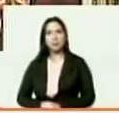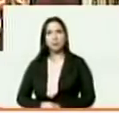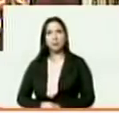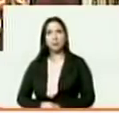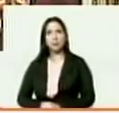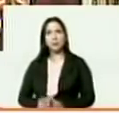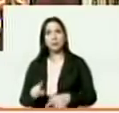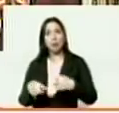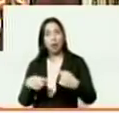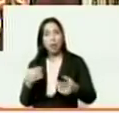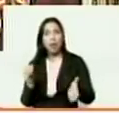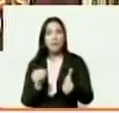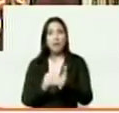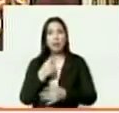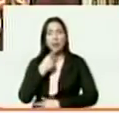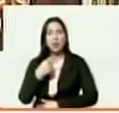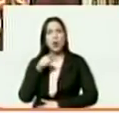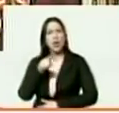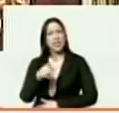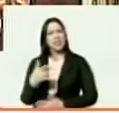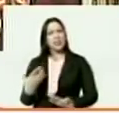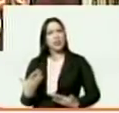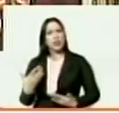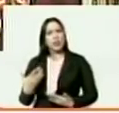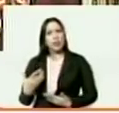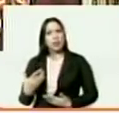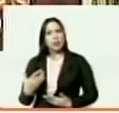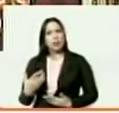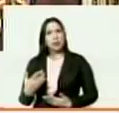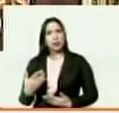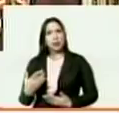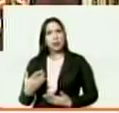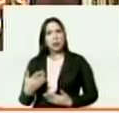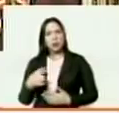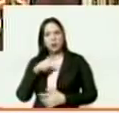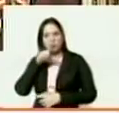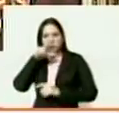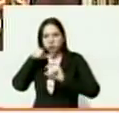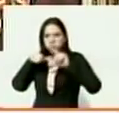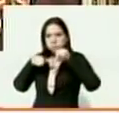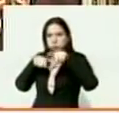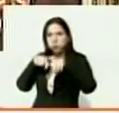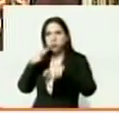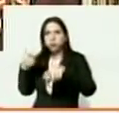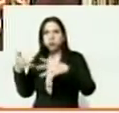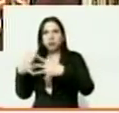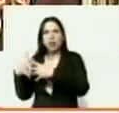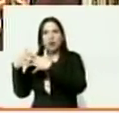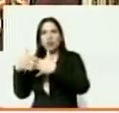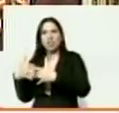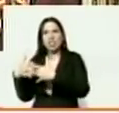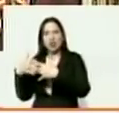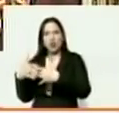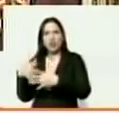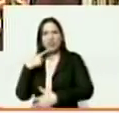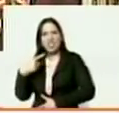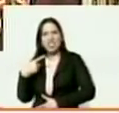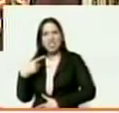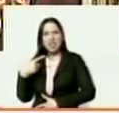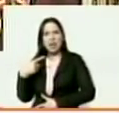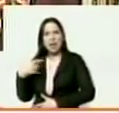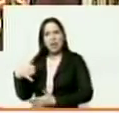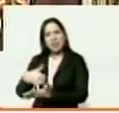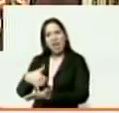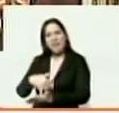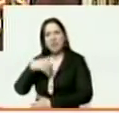Cada vez que digo esto, los halcones de Estados Unidos dicen debilidad, Maduro, débil, a derrocar,